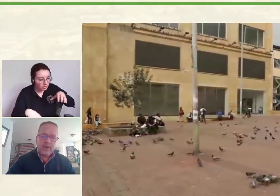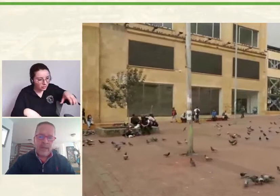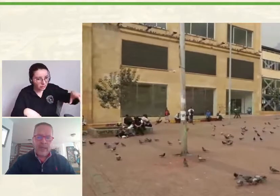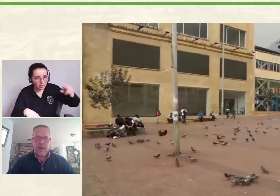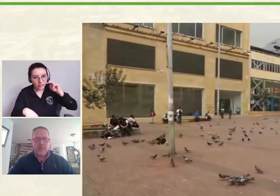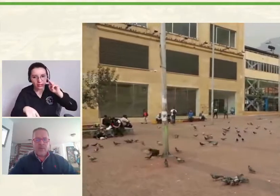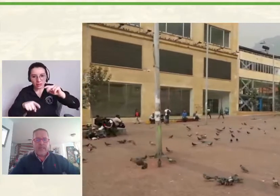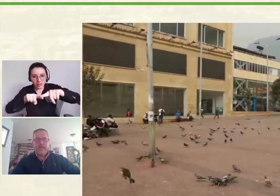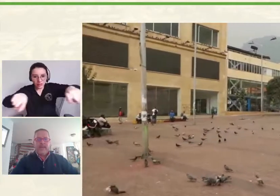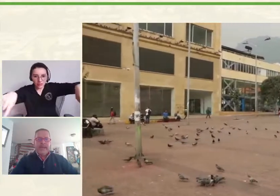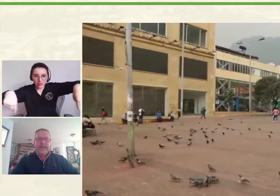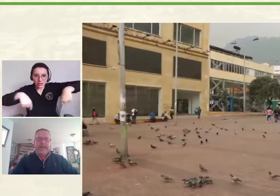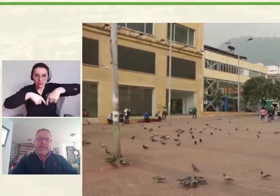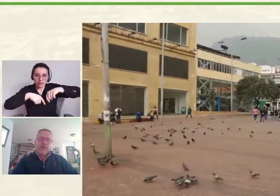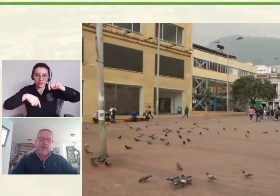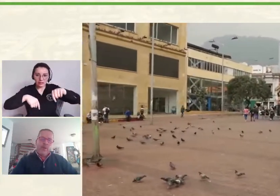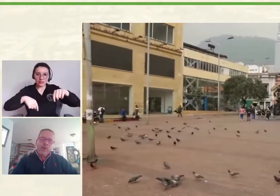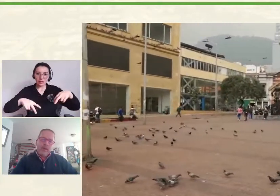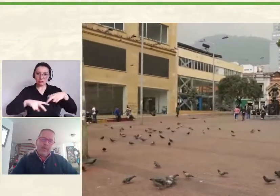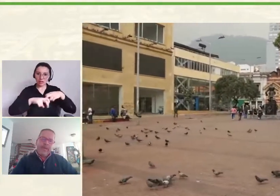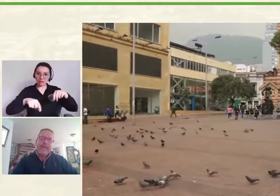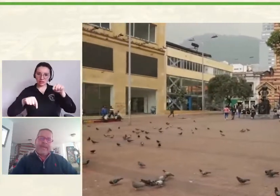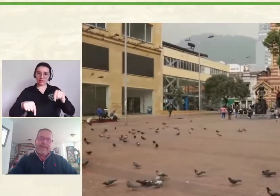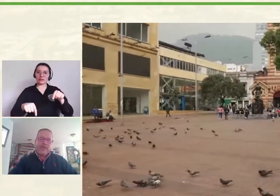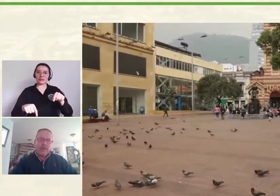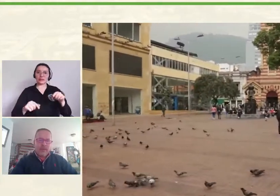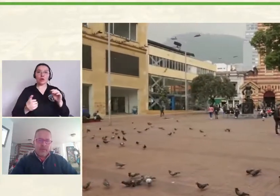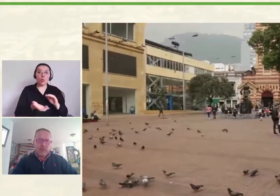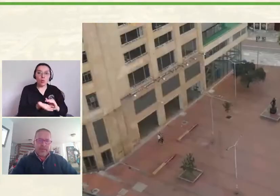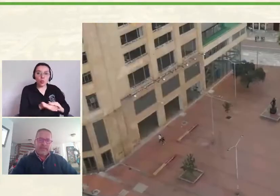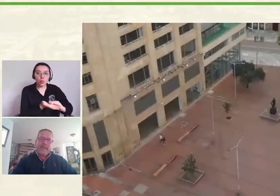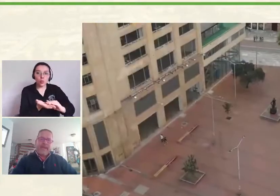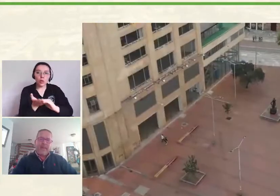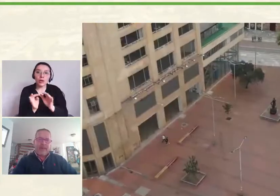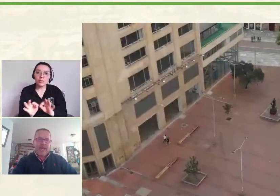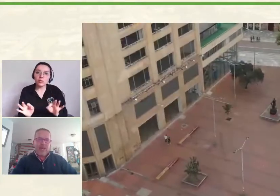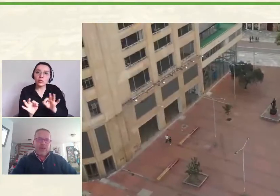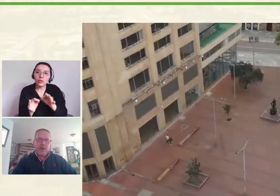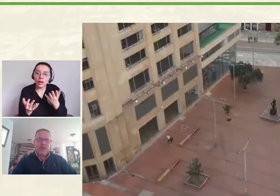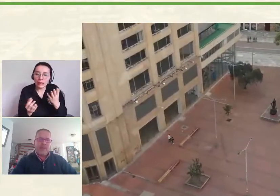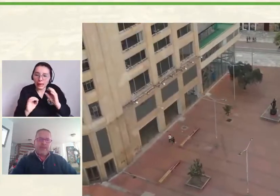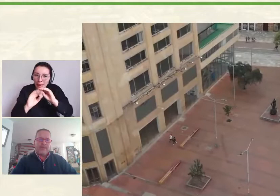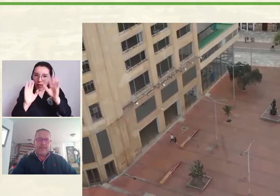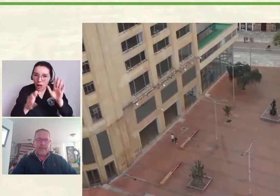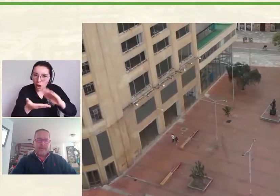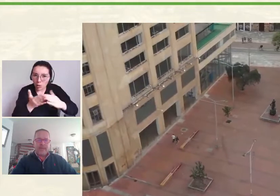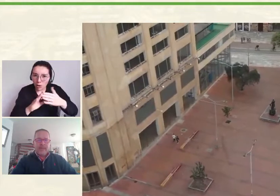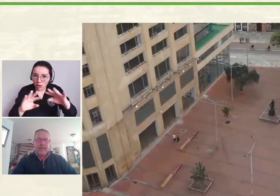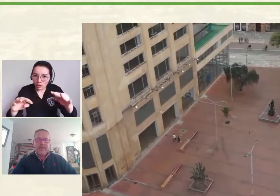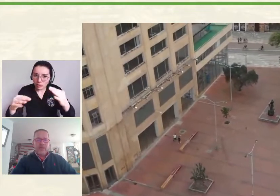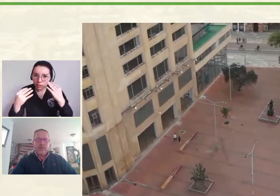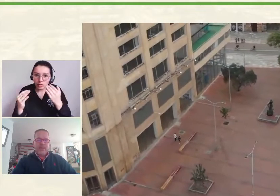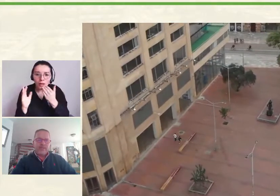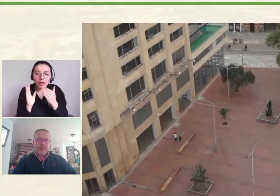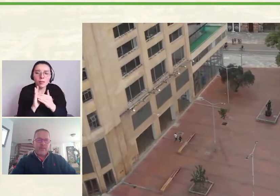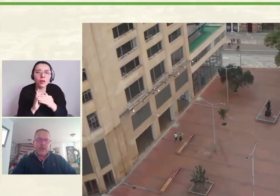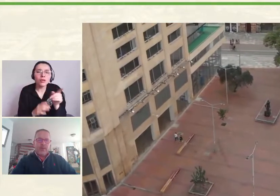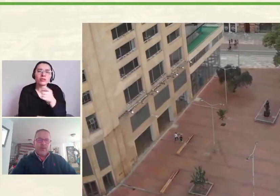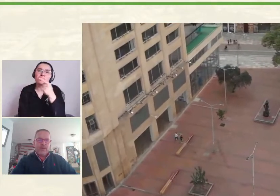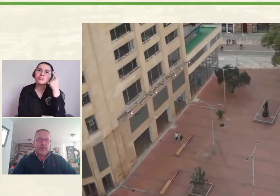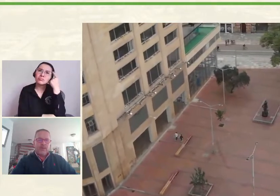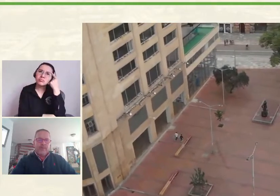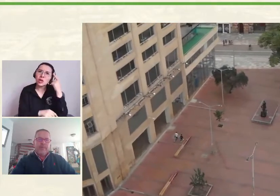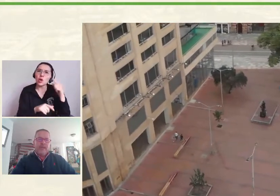interesante contarle a la comunidad que cuando uno define qué zona de influencia, qué predios son los que participarían dentro de este